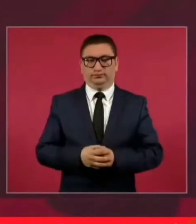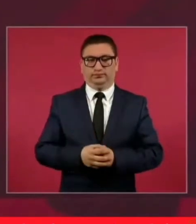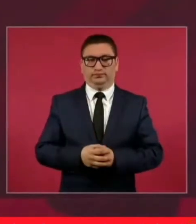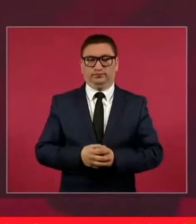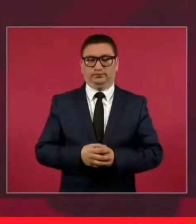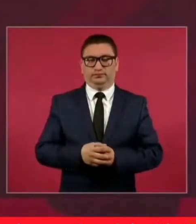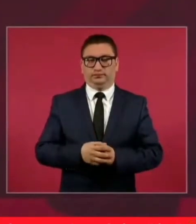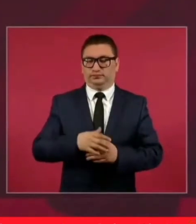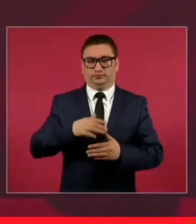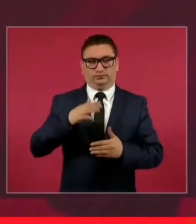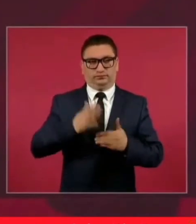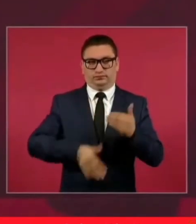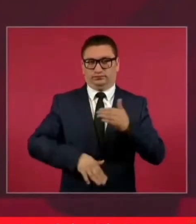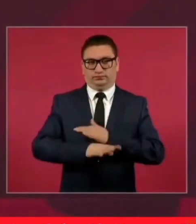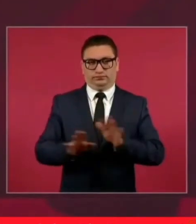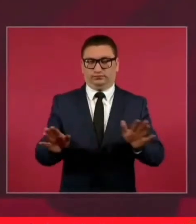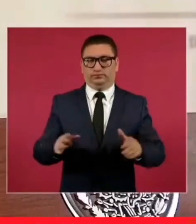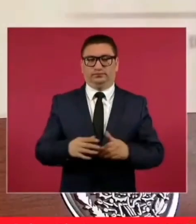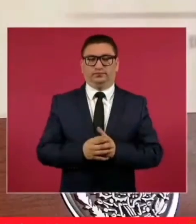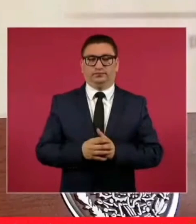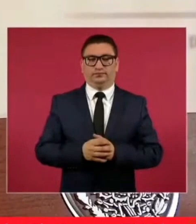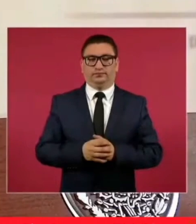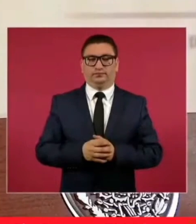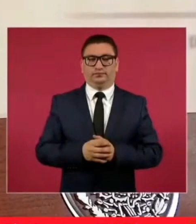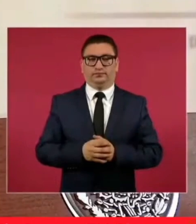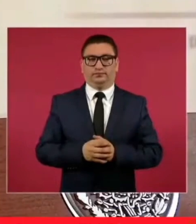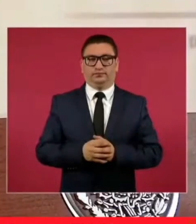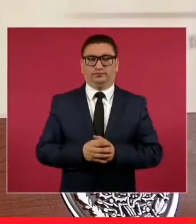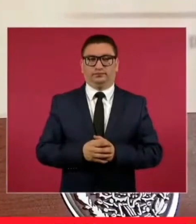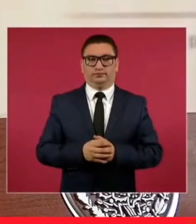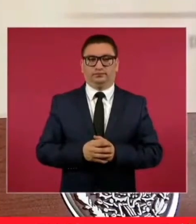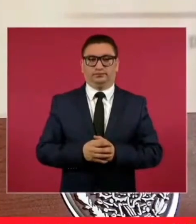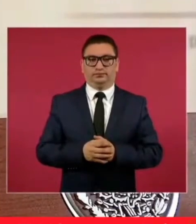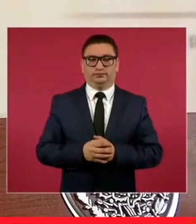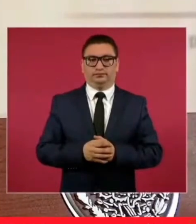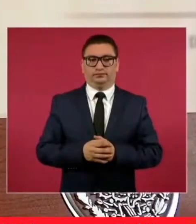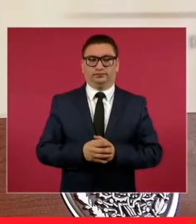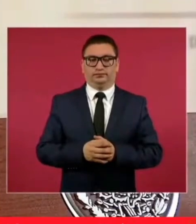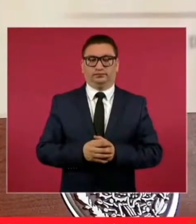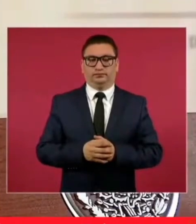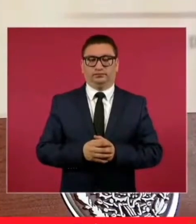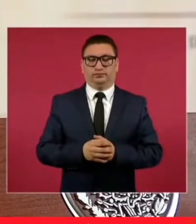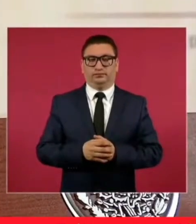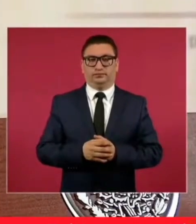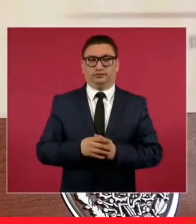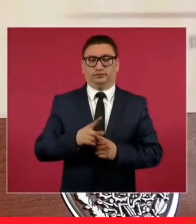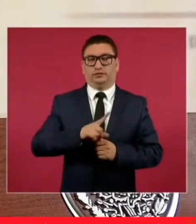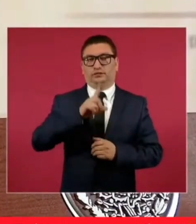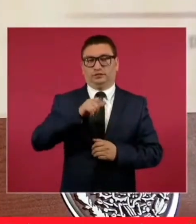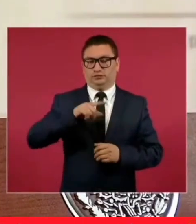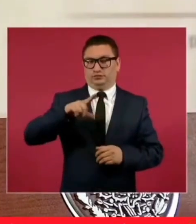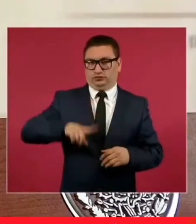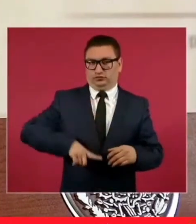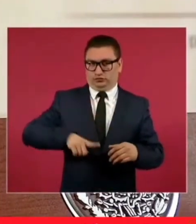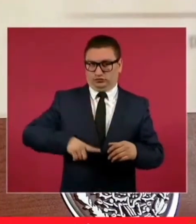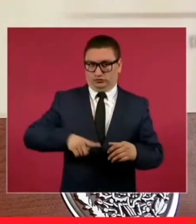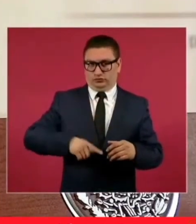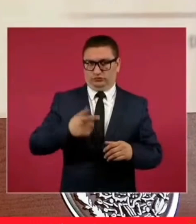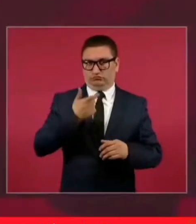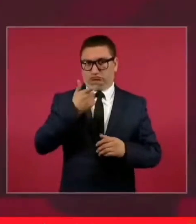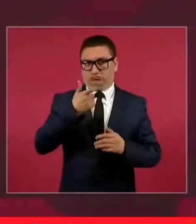se acaba con la corrupción y se tiene un gobierno